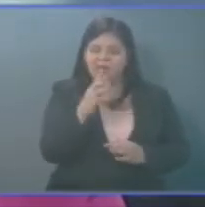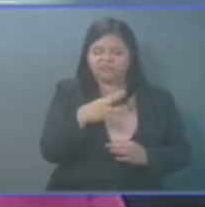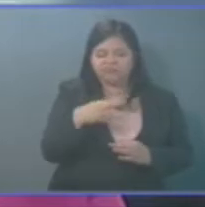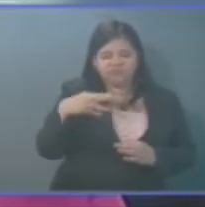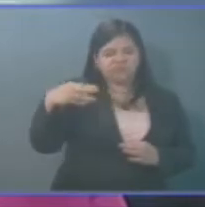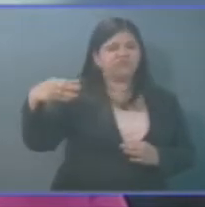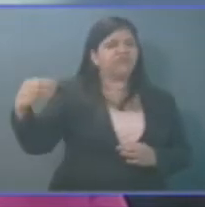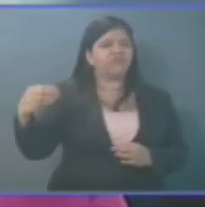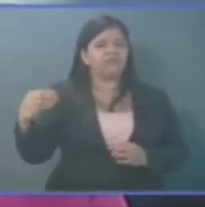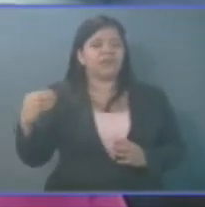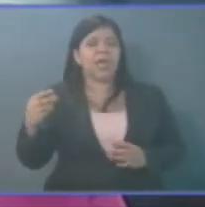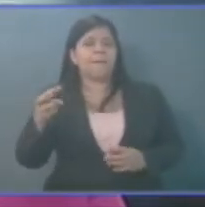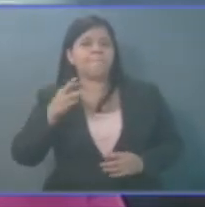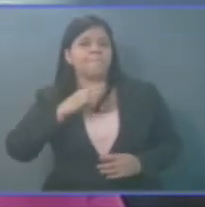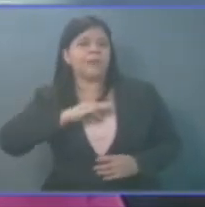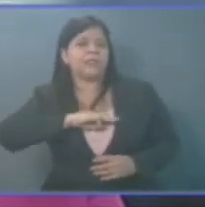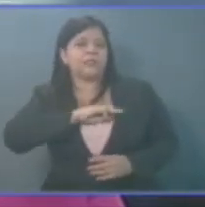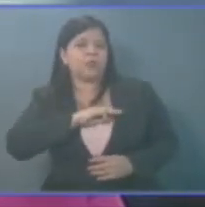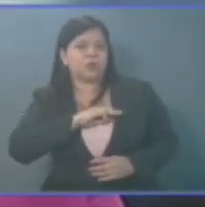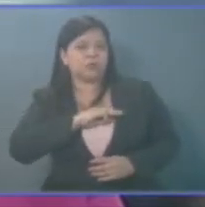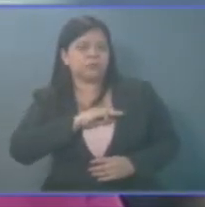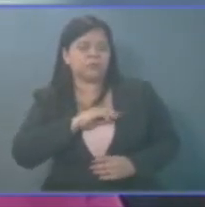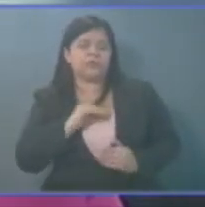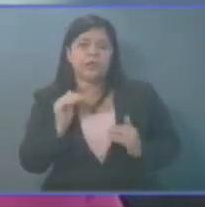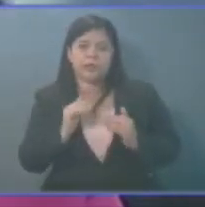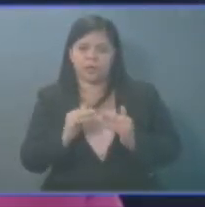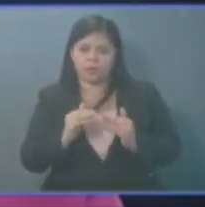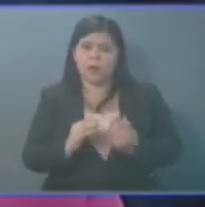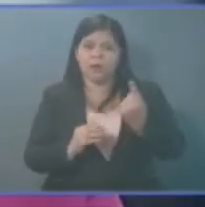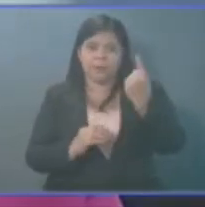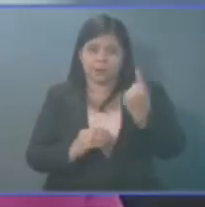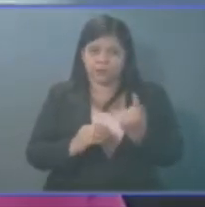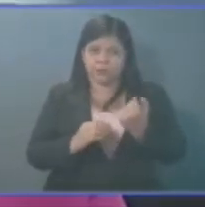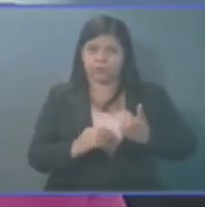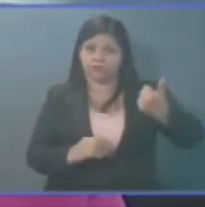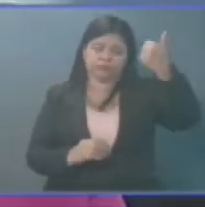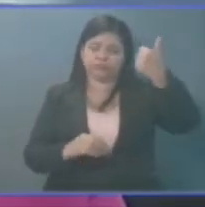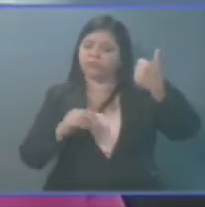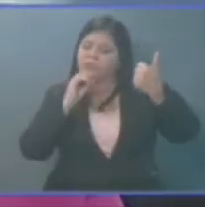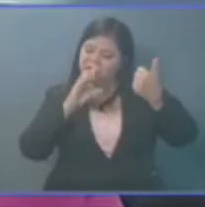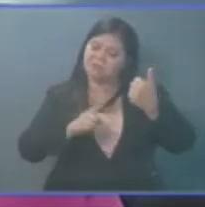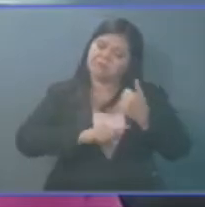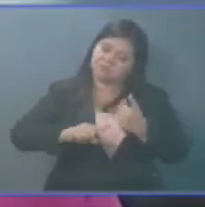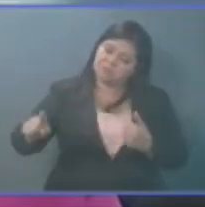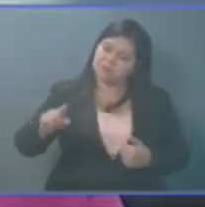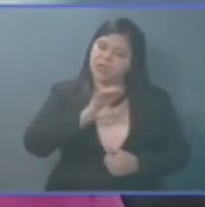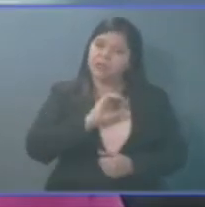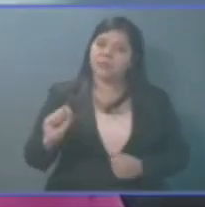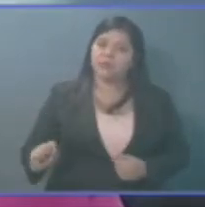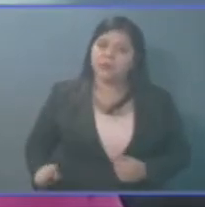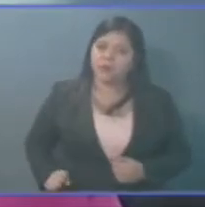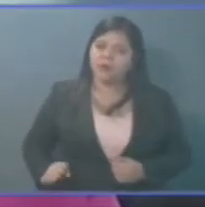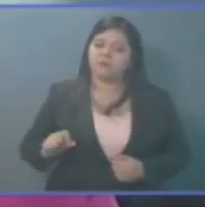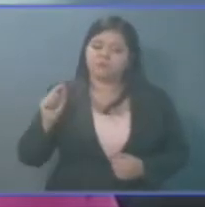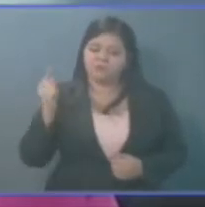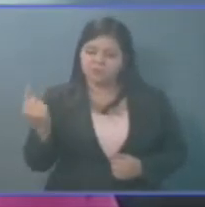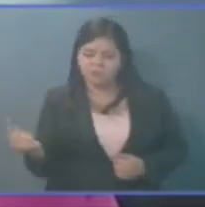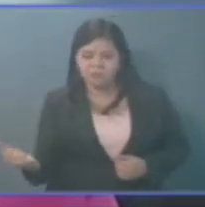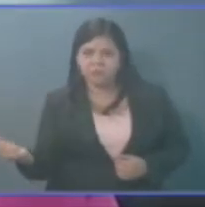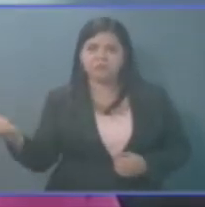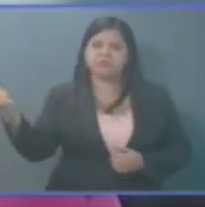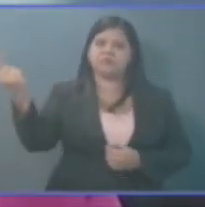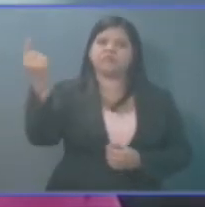un misionero, es así como sus superiores lo envían a El Salvador e ingresa a